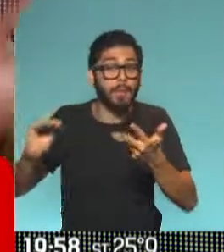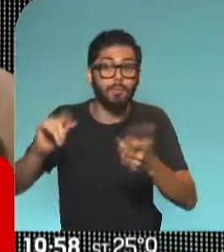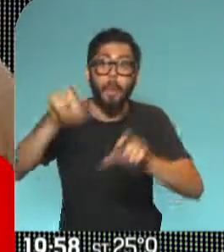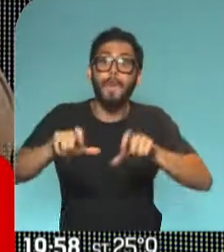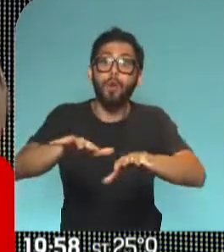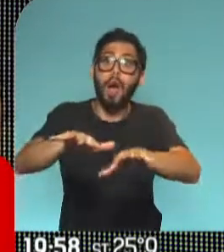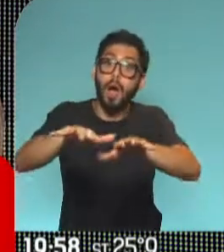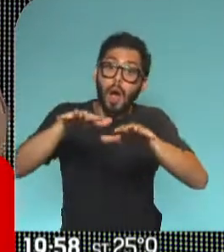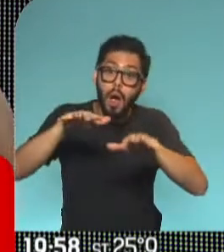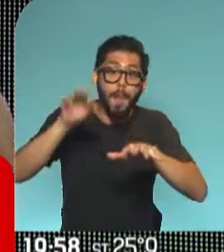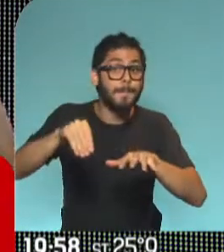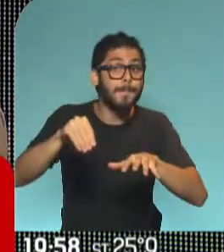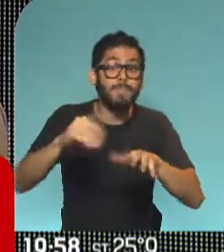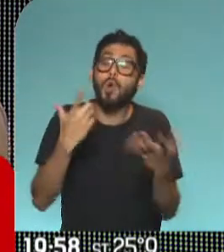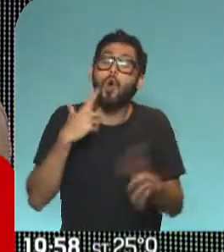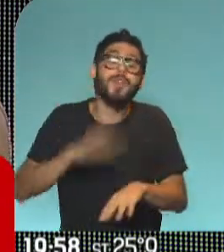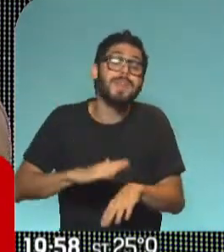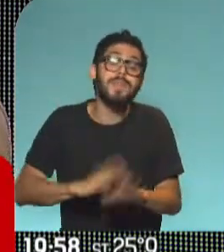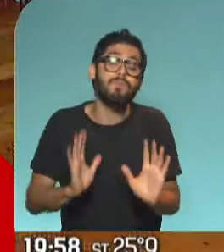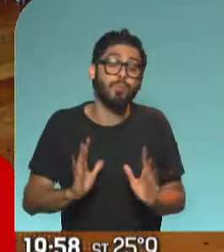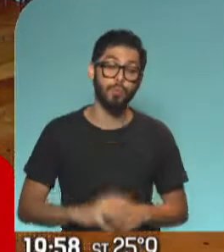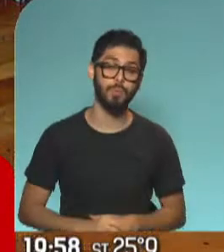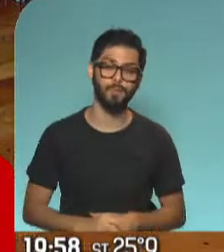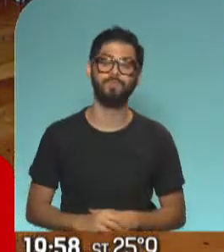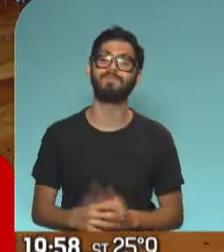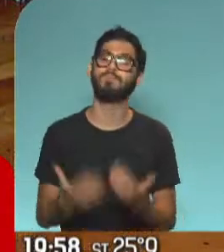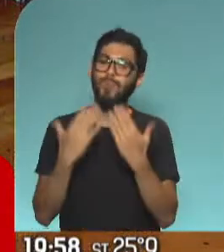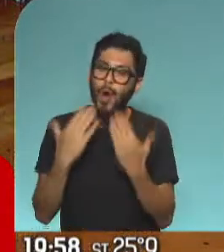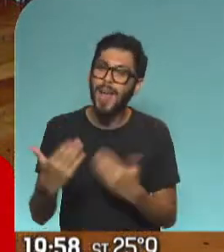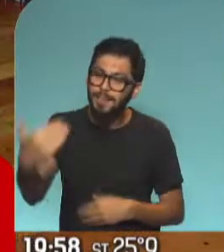por ejemplo. Pero hay que esperar los tiempos. Bien, ministro, muchas gracias por estar aquí. No, por favor, gracias a ustedes.